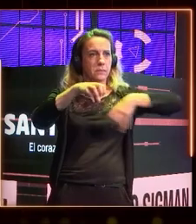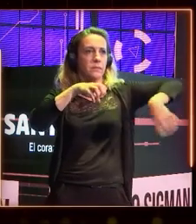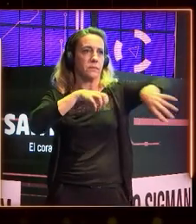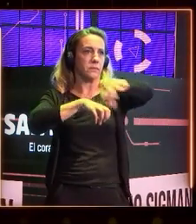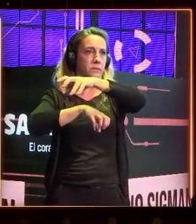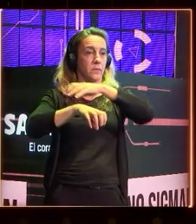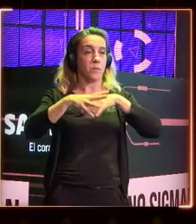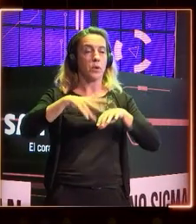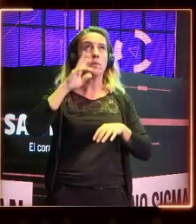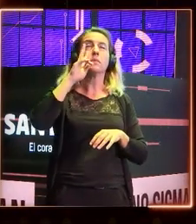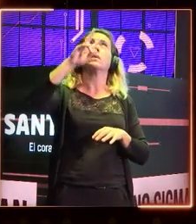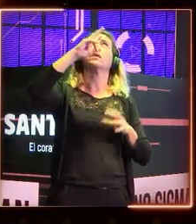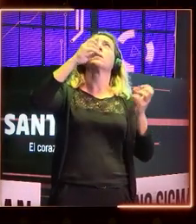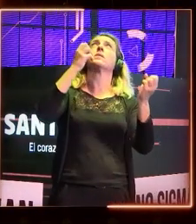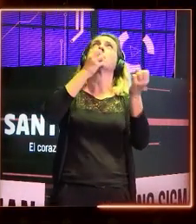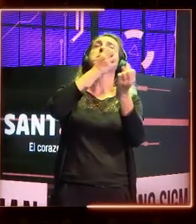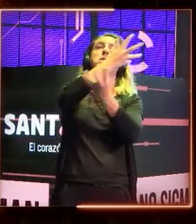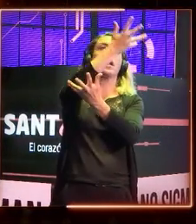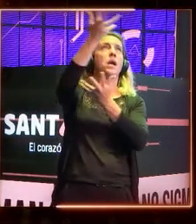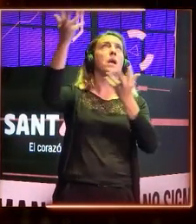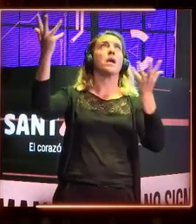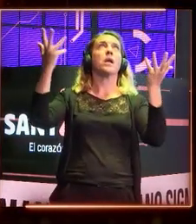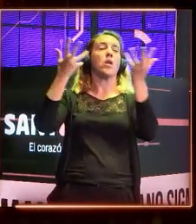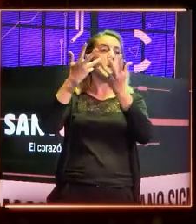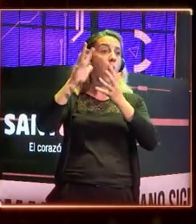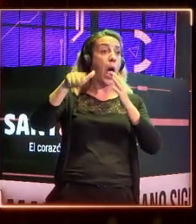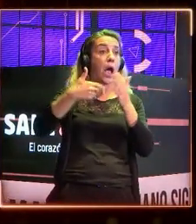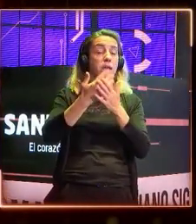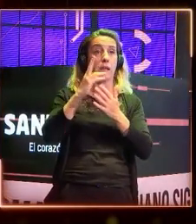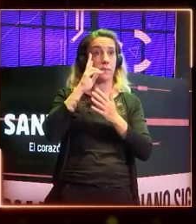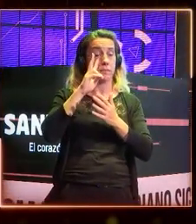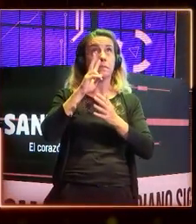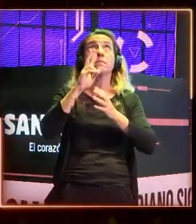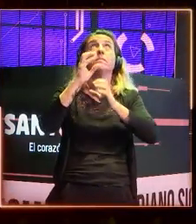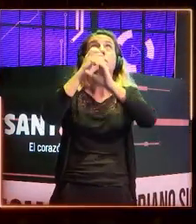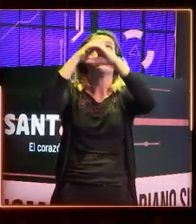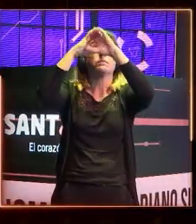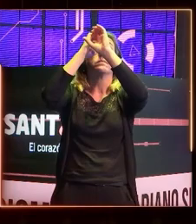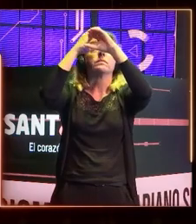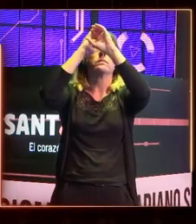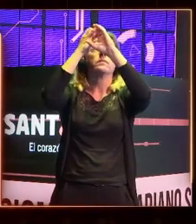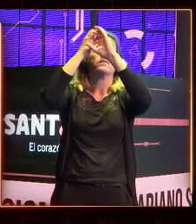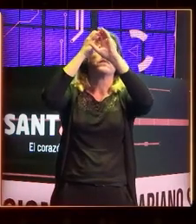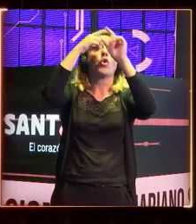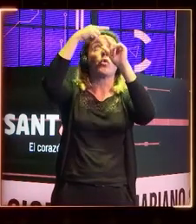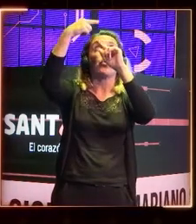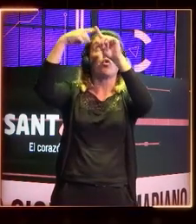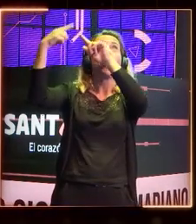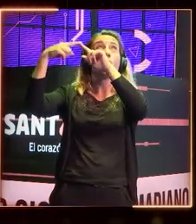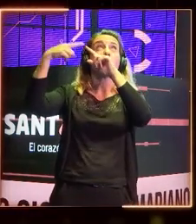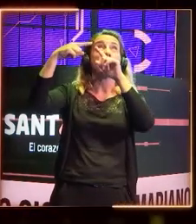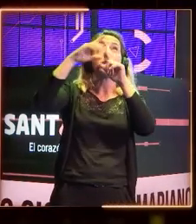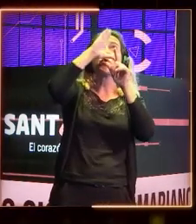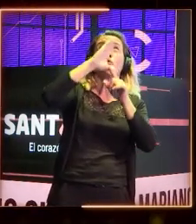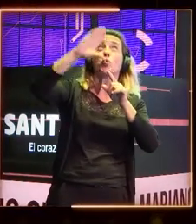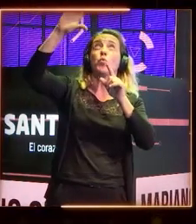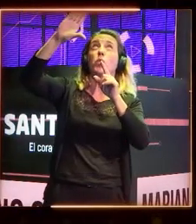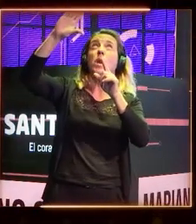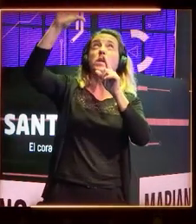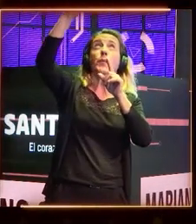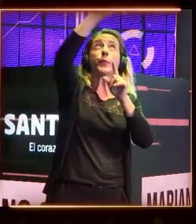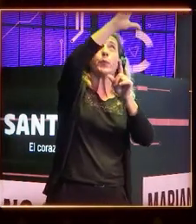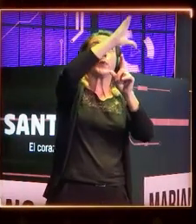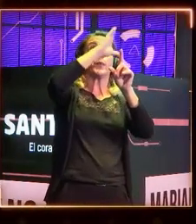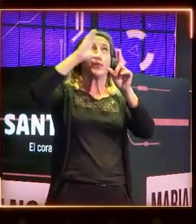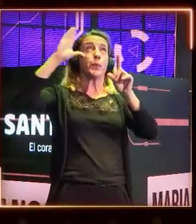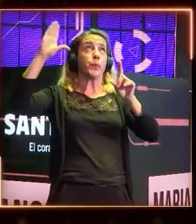cuando uno miraba el cielo el cielo parecía girar arriba hasta que tuvimos un telescopio que permitió verle a alguien que había unos objetos que giraban que eran unas lunas que giraban alredor deotro